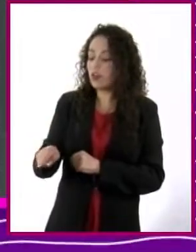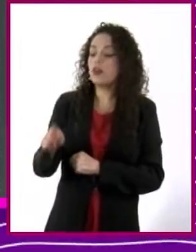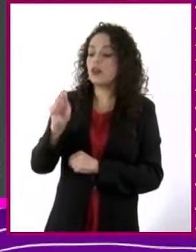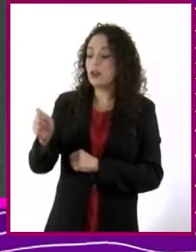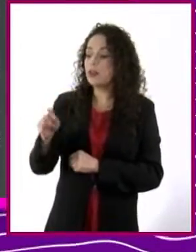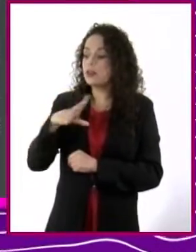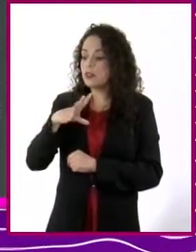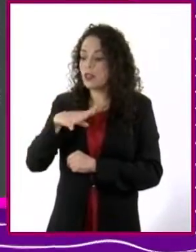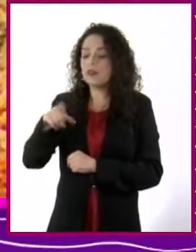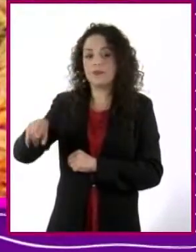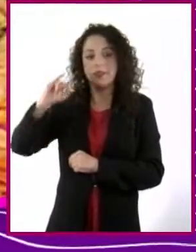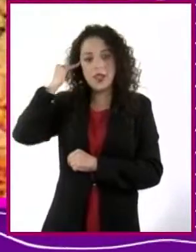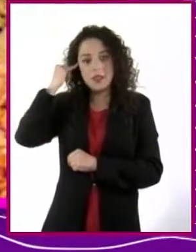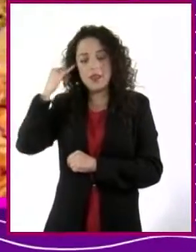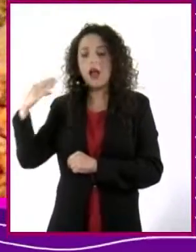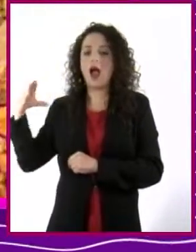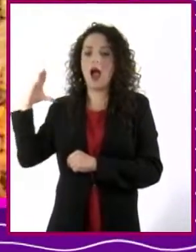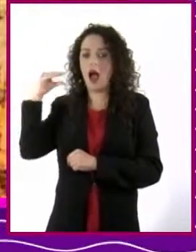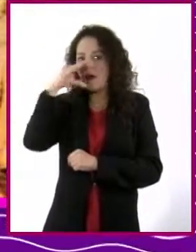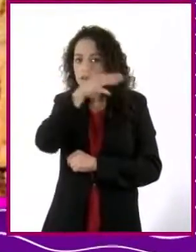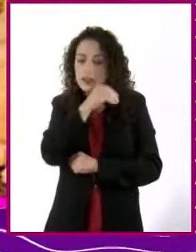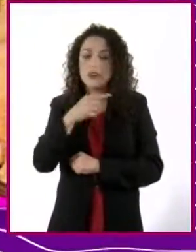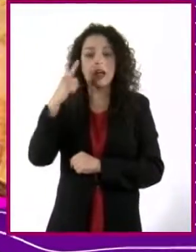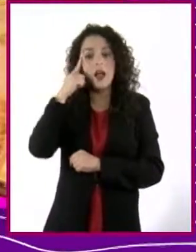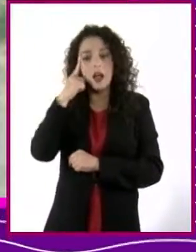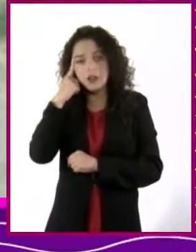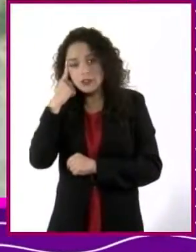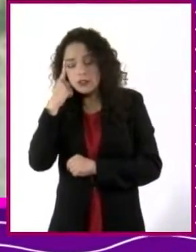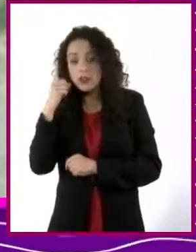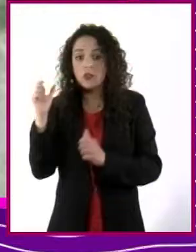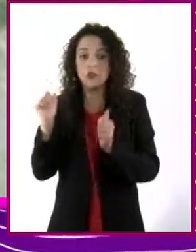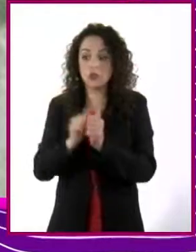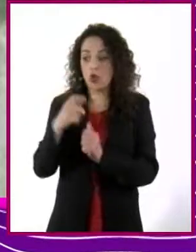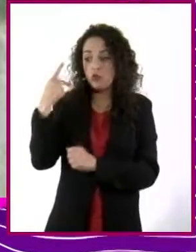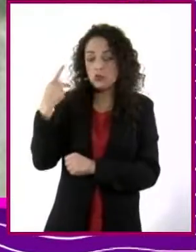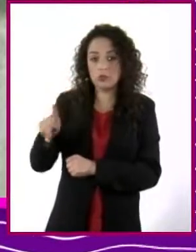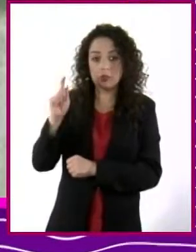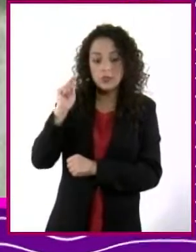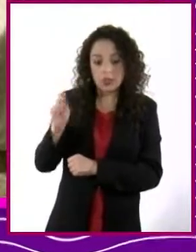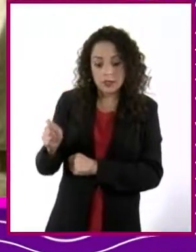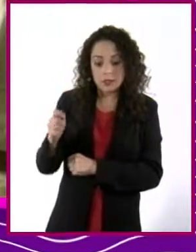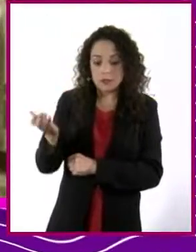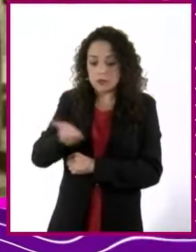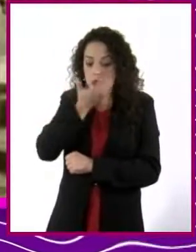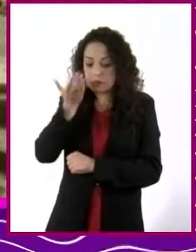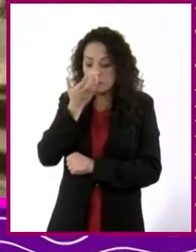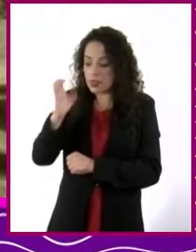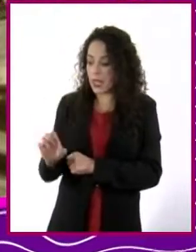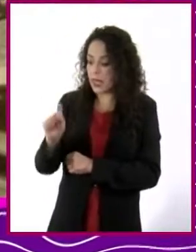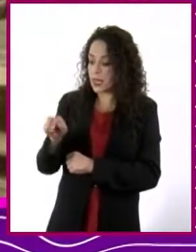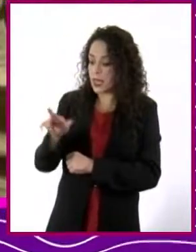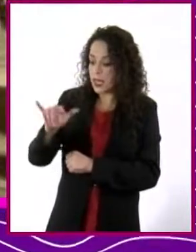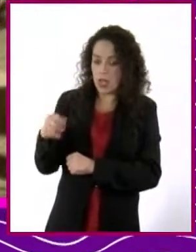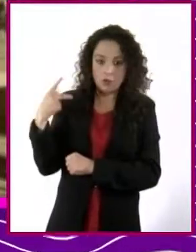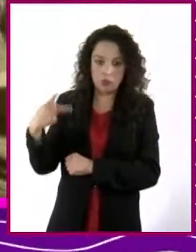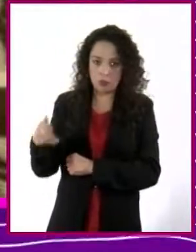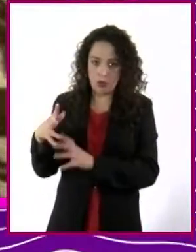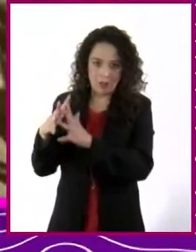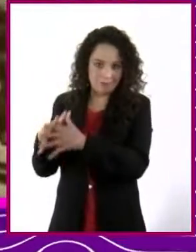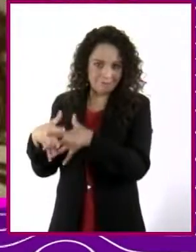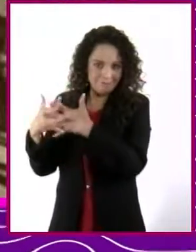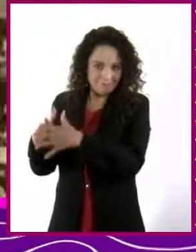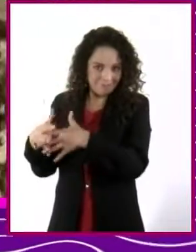indígenas, africanos y asiáticos con sus respectivas combinaciones étnicas. En el mercado y